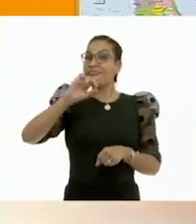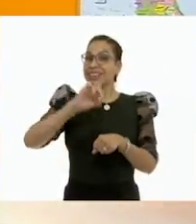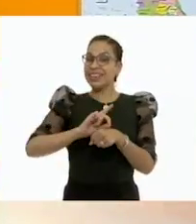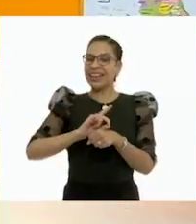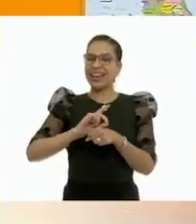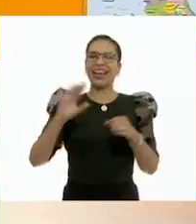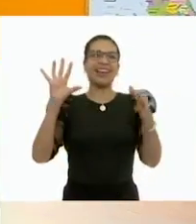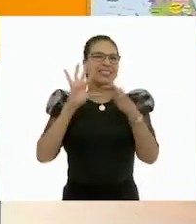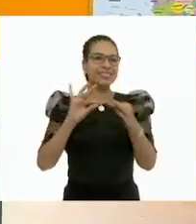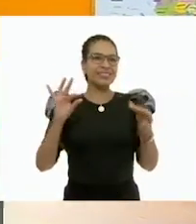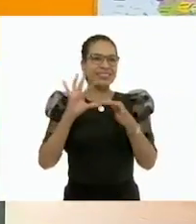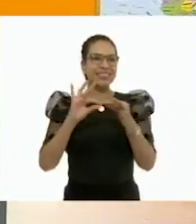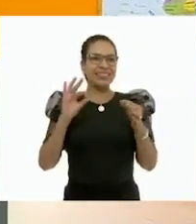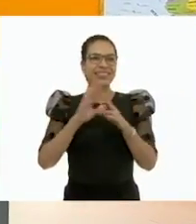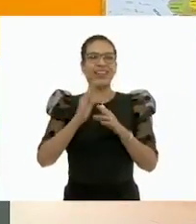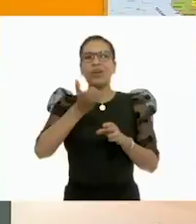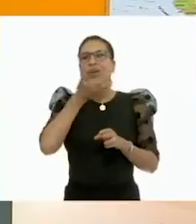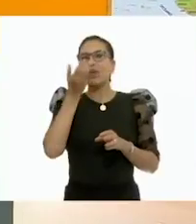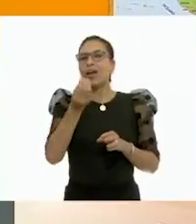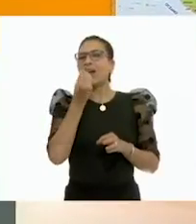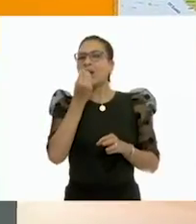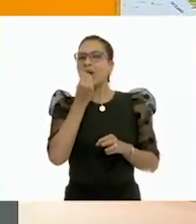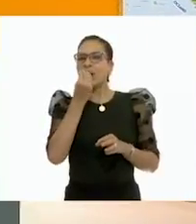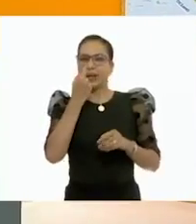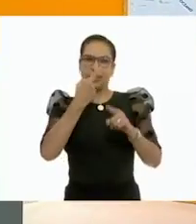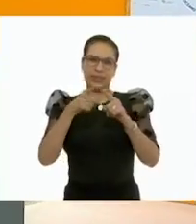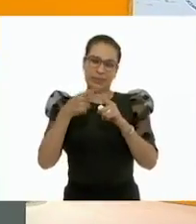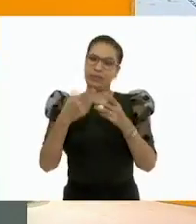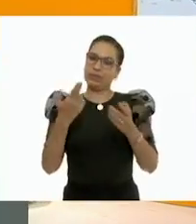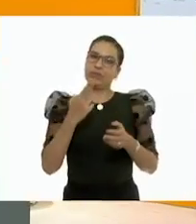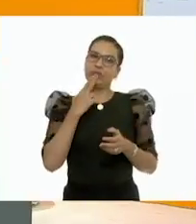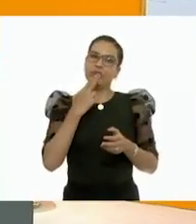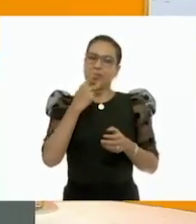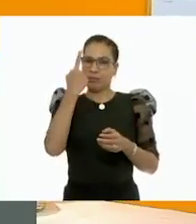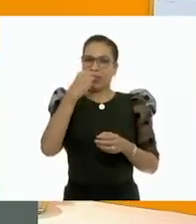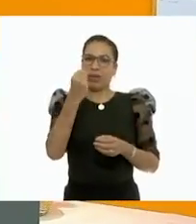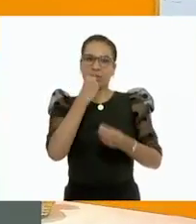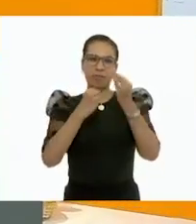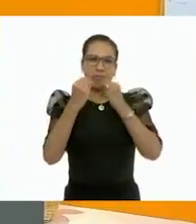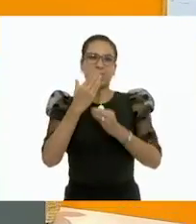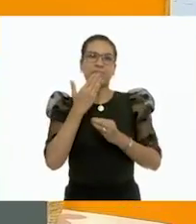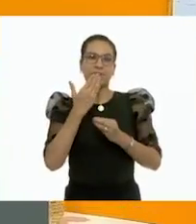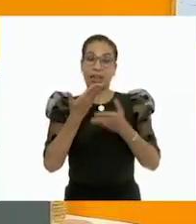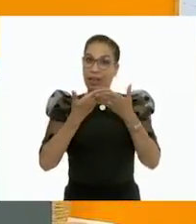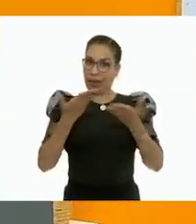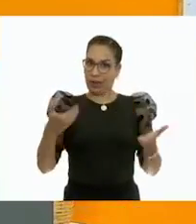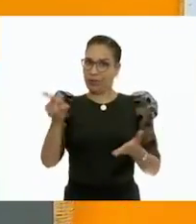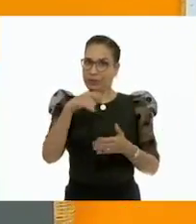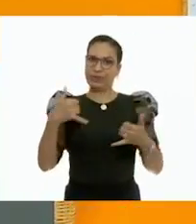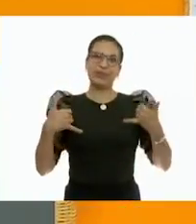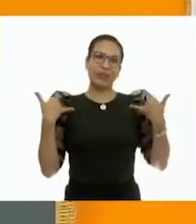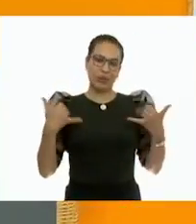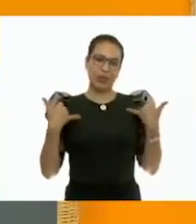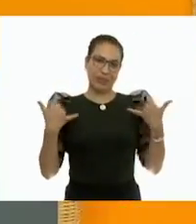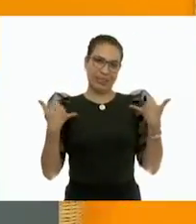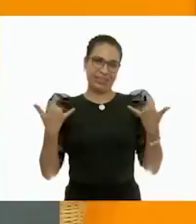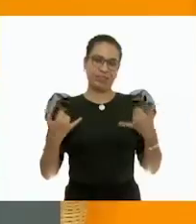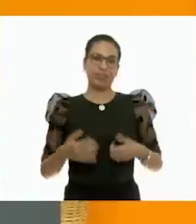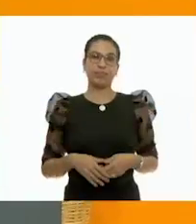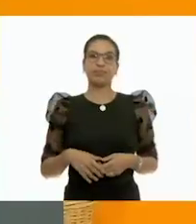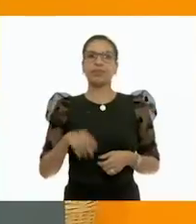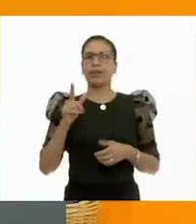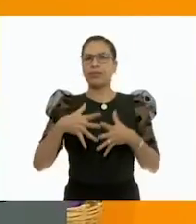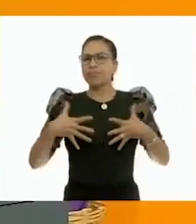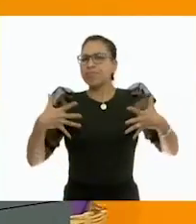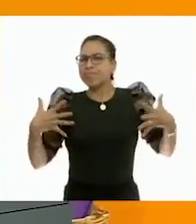hablaremos de los hábitos alimenticios y las ventajas de cuidar su alimentación desde ahora que son jóvenes. El